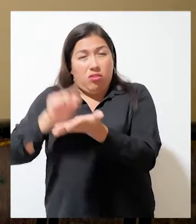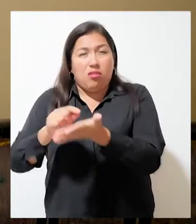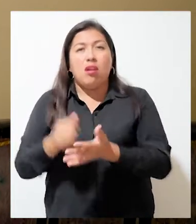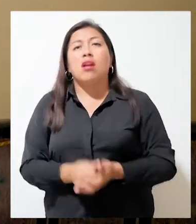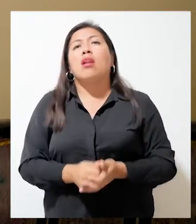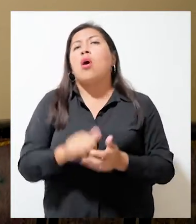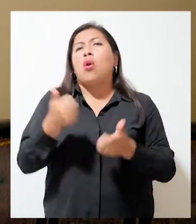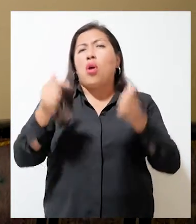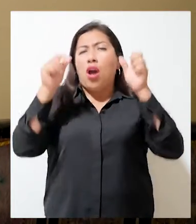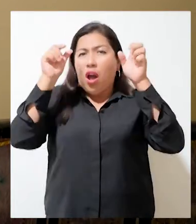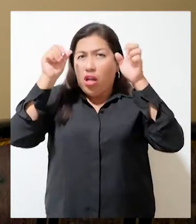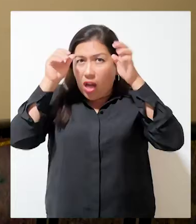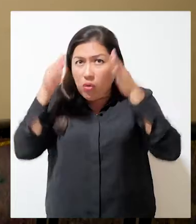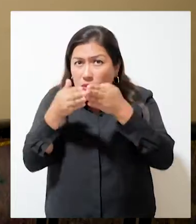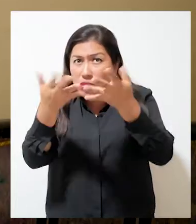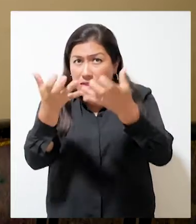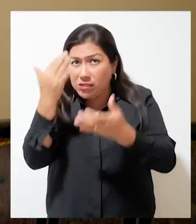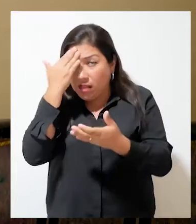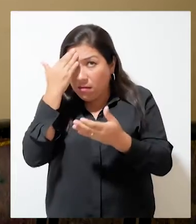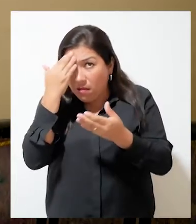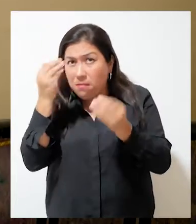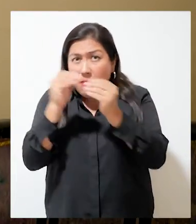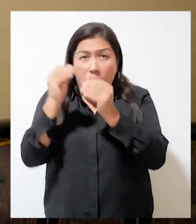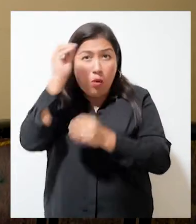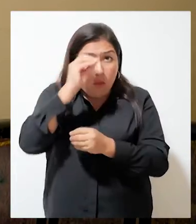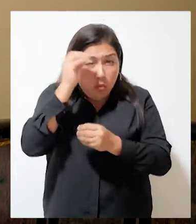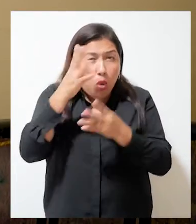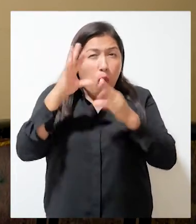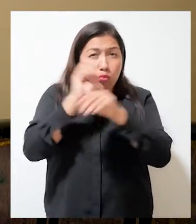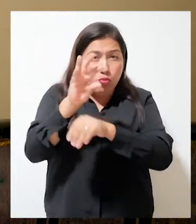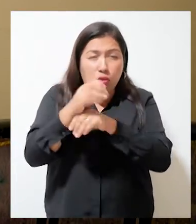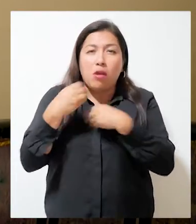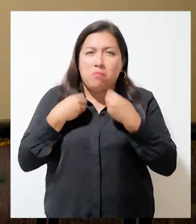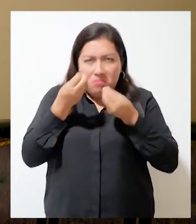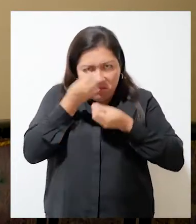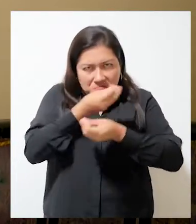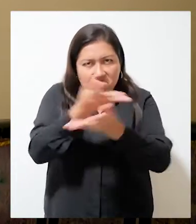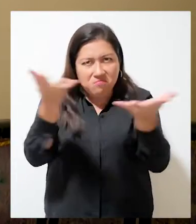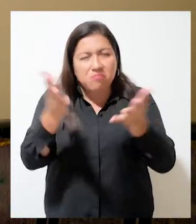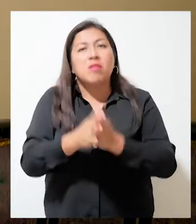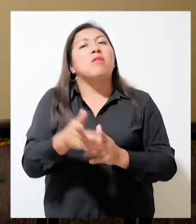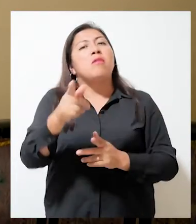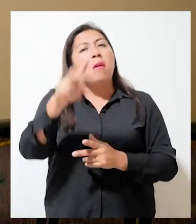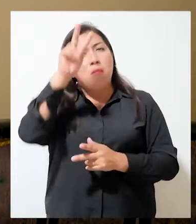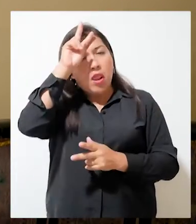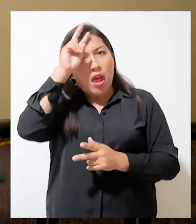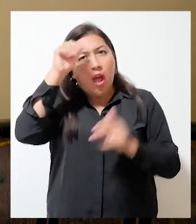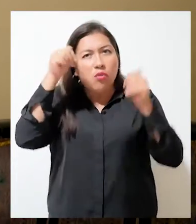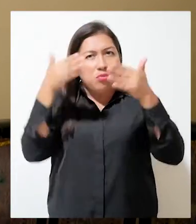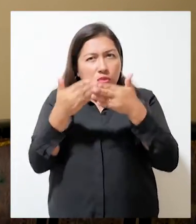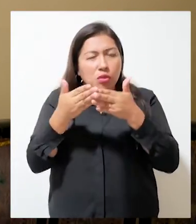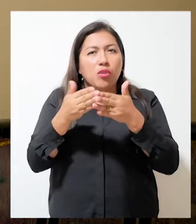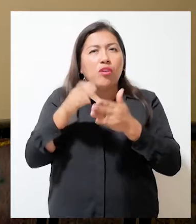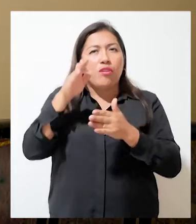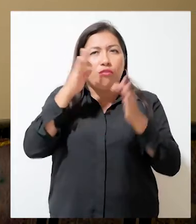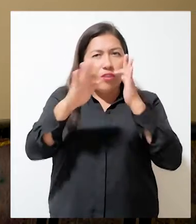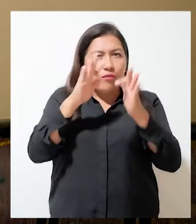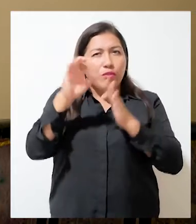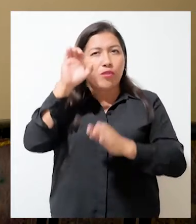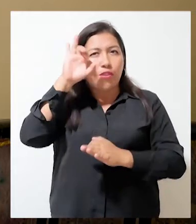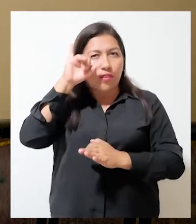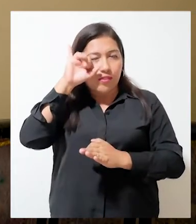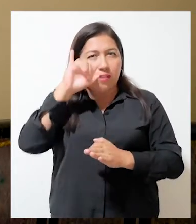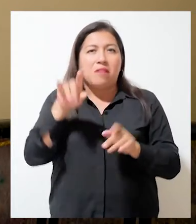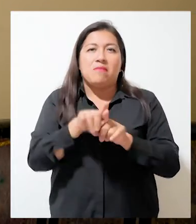el autismo, yo soy una mujer autista muy confrontacional. Estoy en Peruana Autista dentro del Facebook, dentro del TikTok y